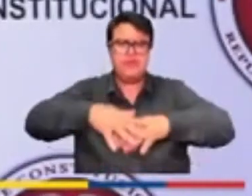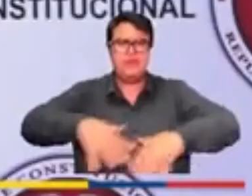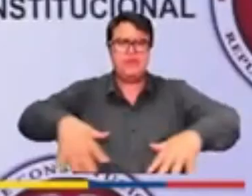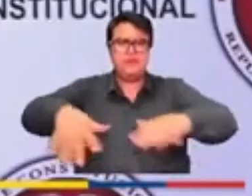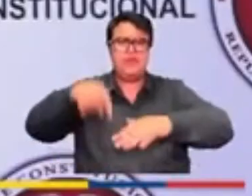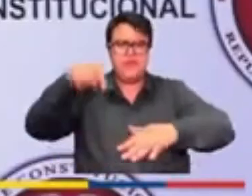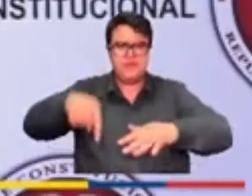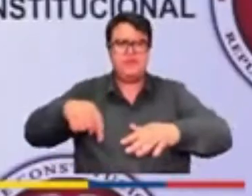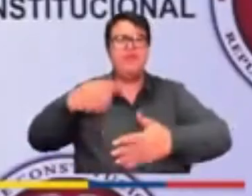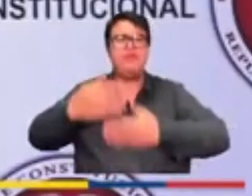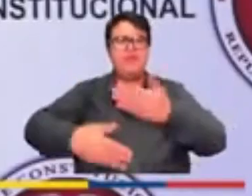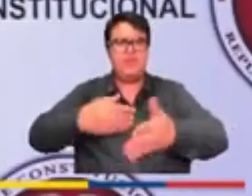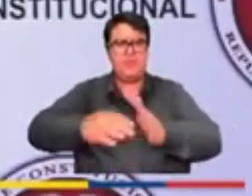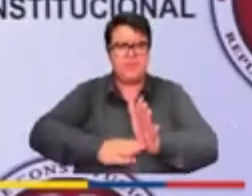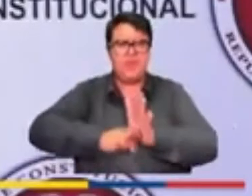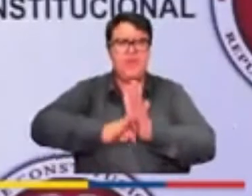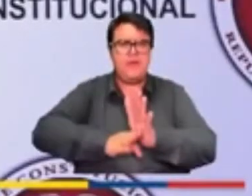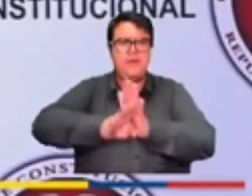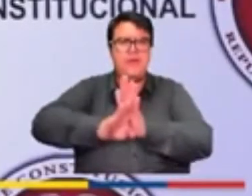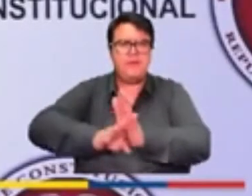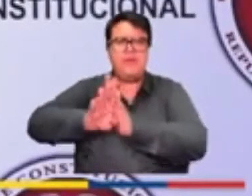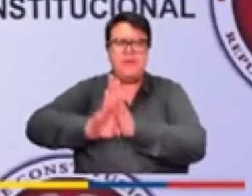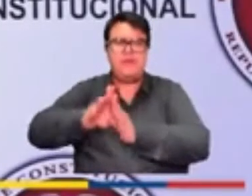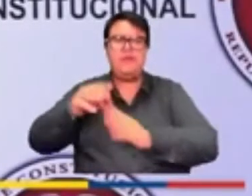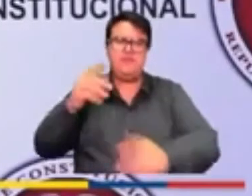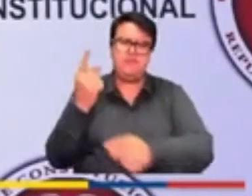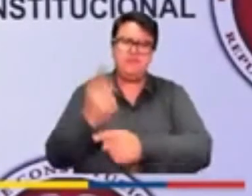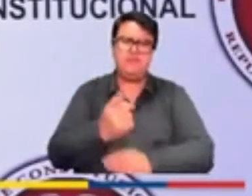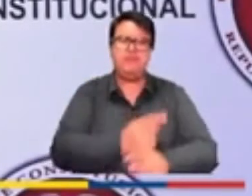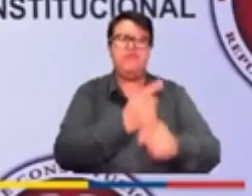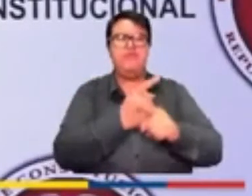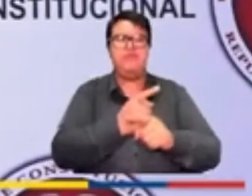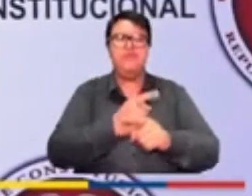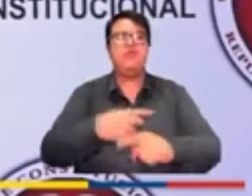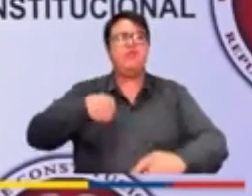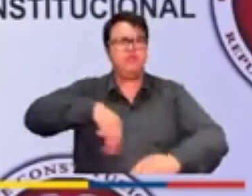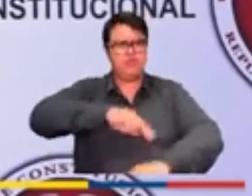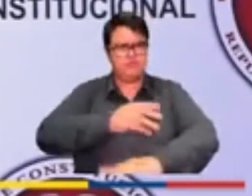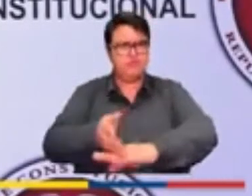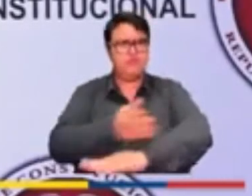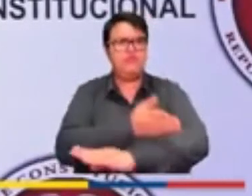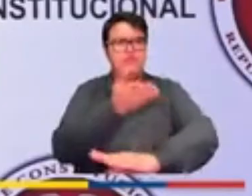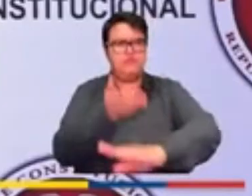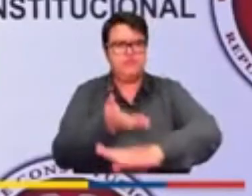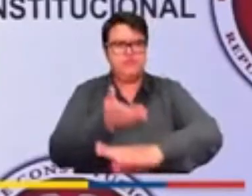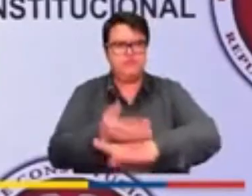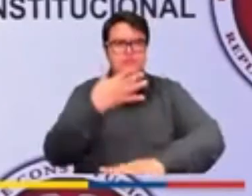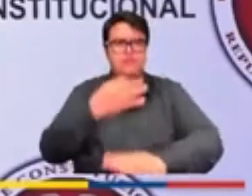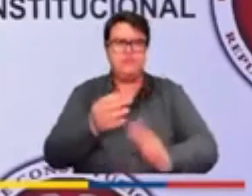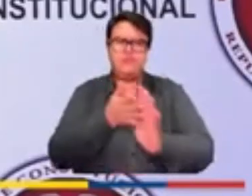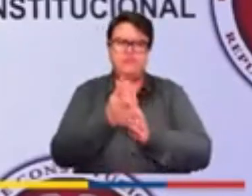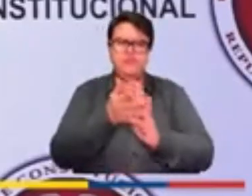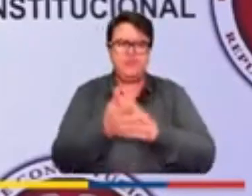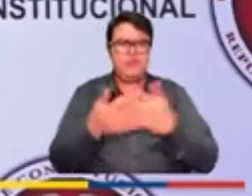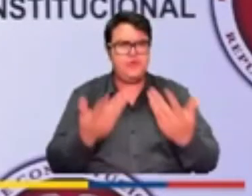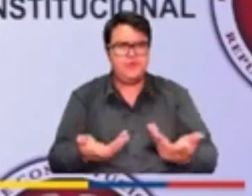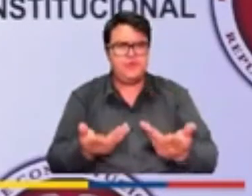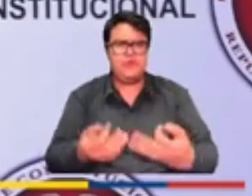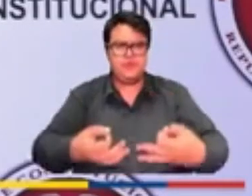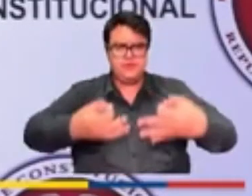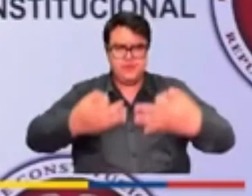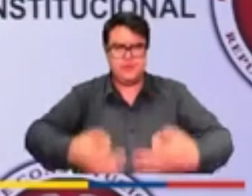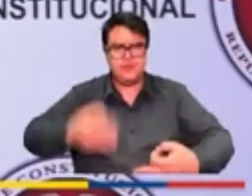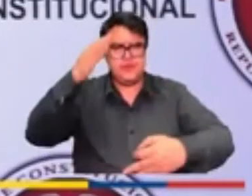se avance de manera mucho más acertada. Nosotros hemos propuesto, nosotros hemos dicho, tenemos